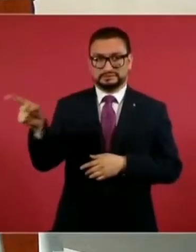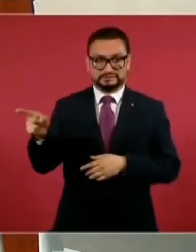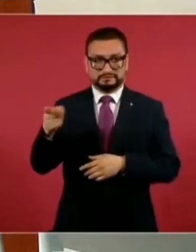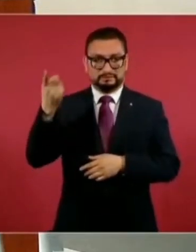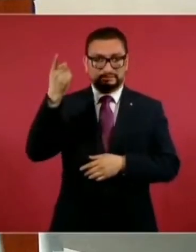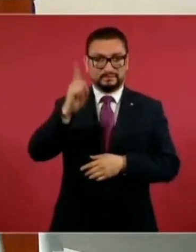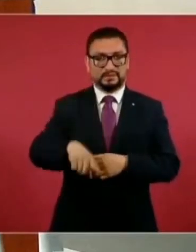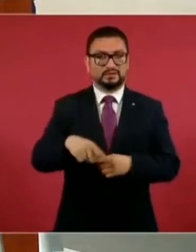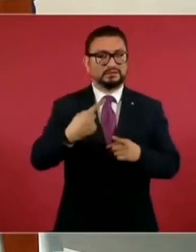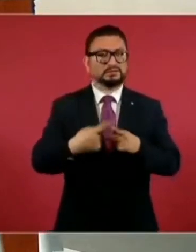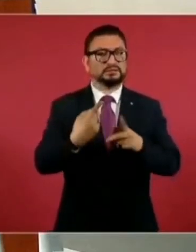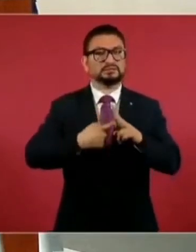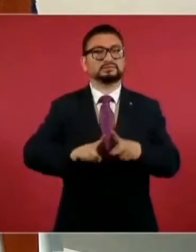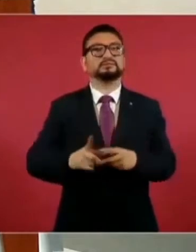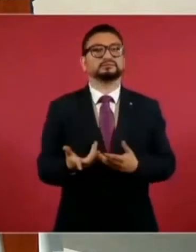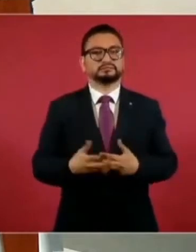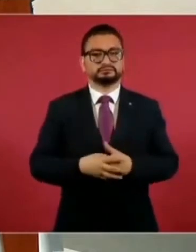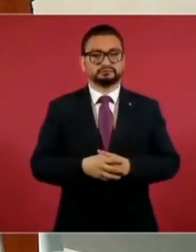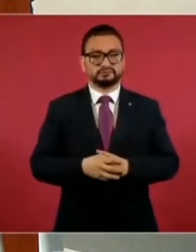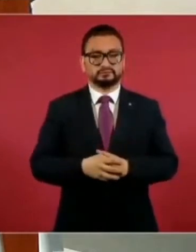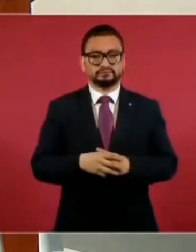¿de dónde surge?